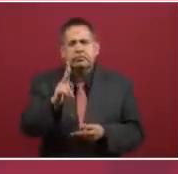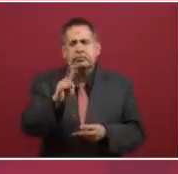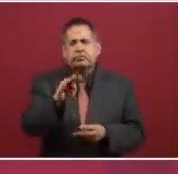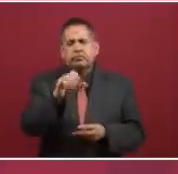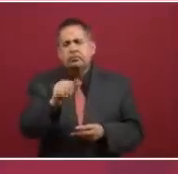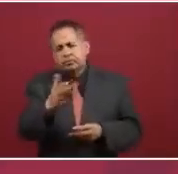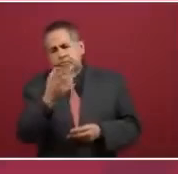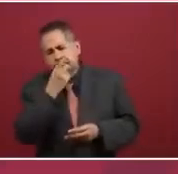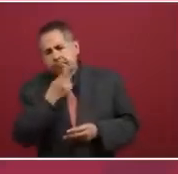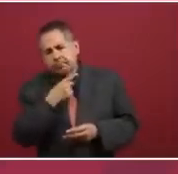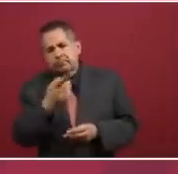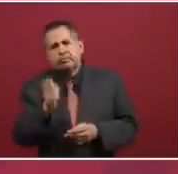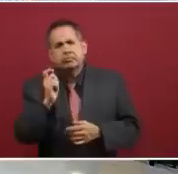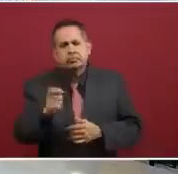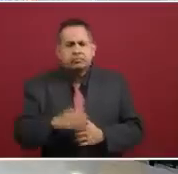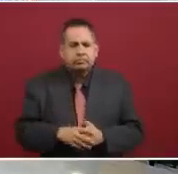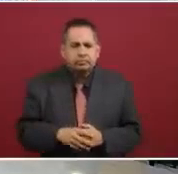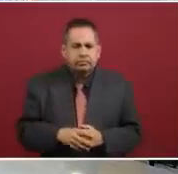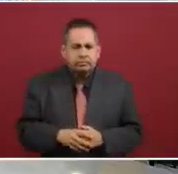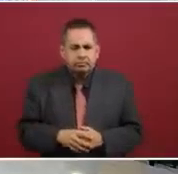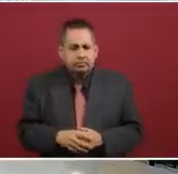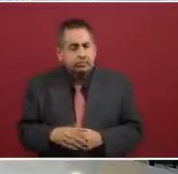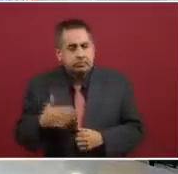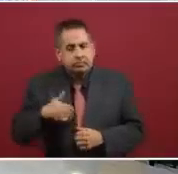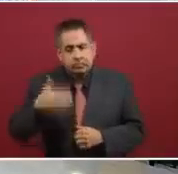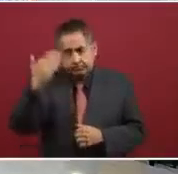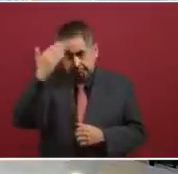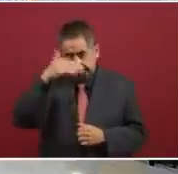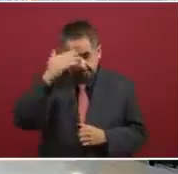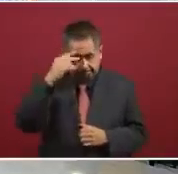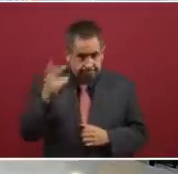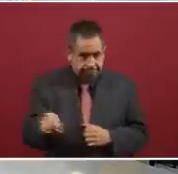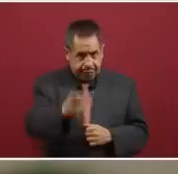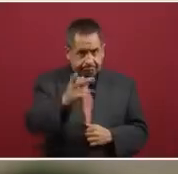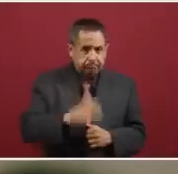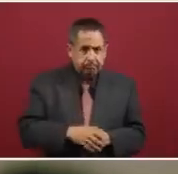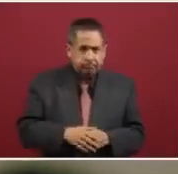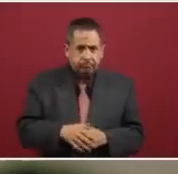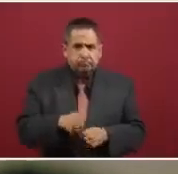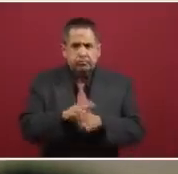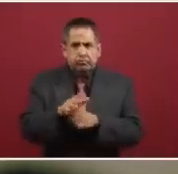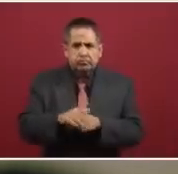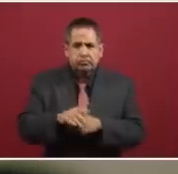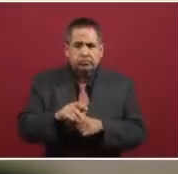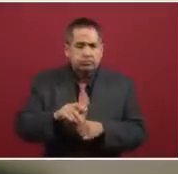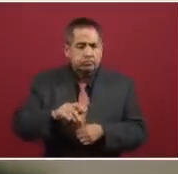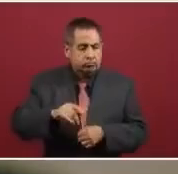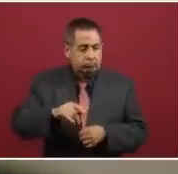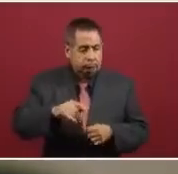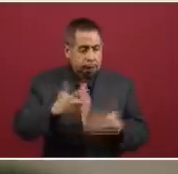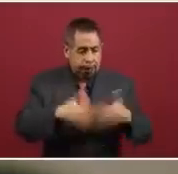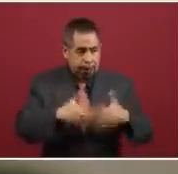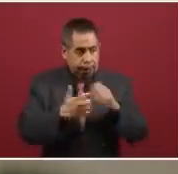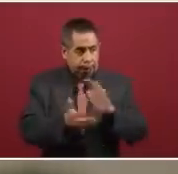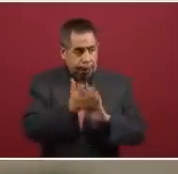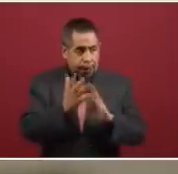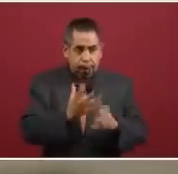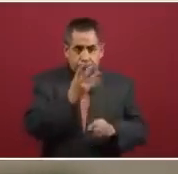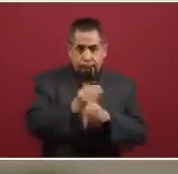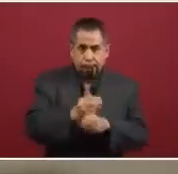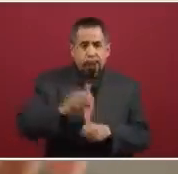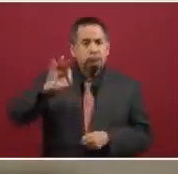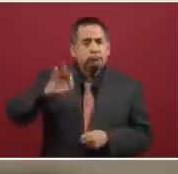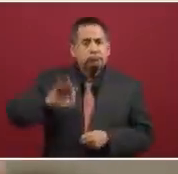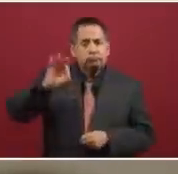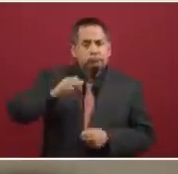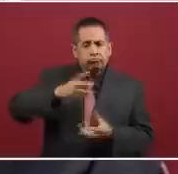sé. Lo de Dos Bocas, a ver si ya se tiene certeza de cuál va a ser la tasa de rentabilidad de esta refinería. Y